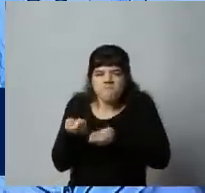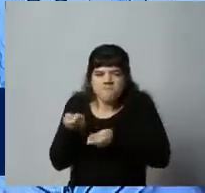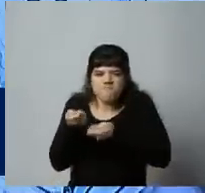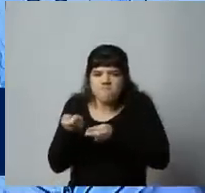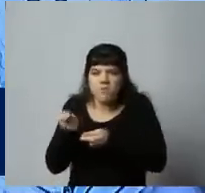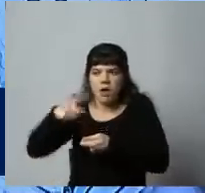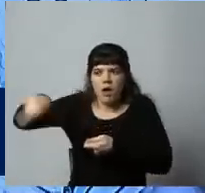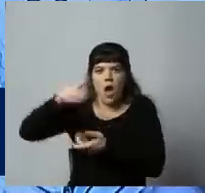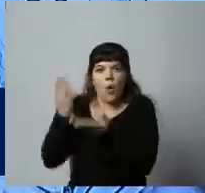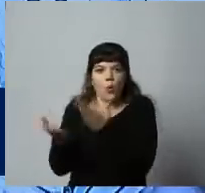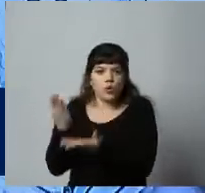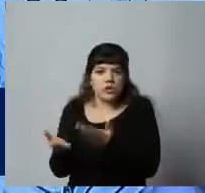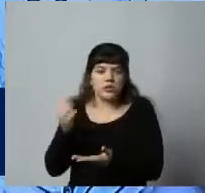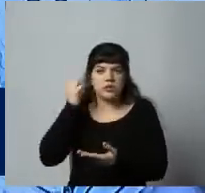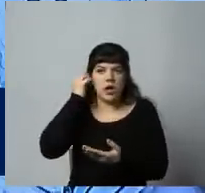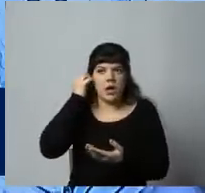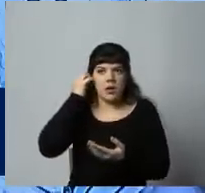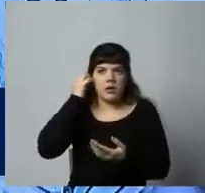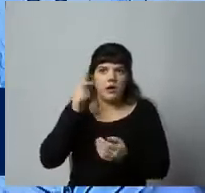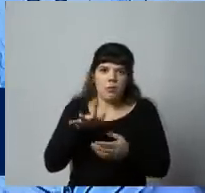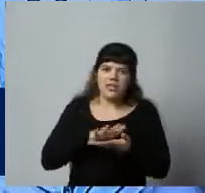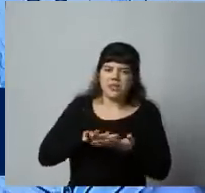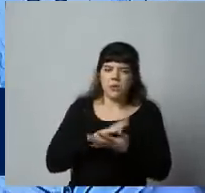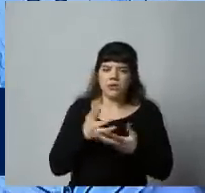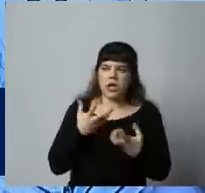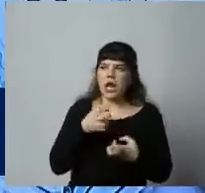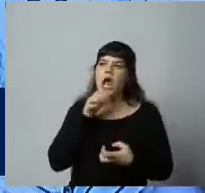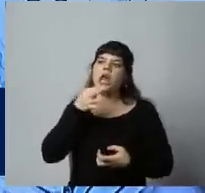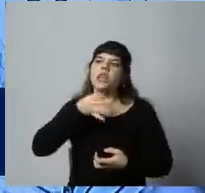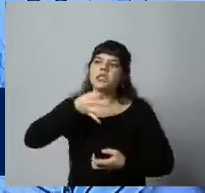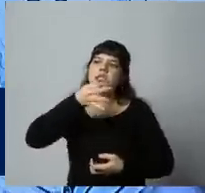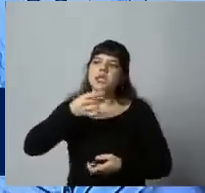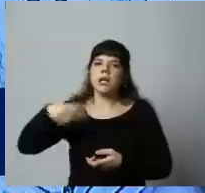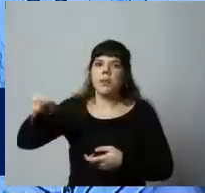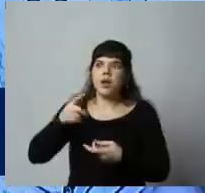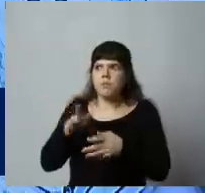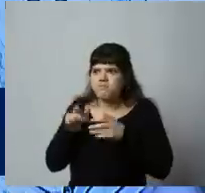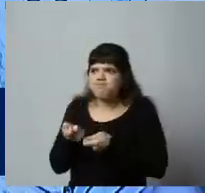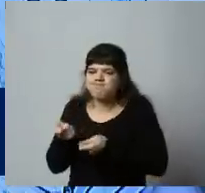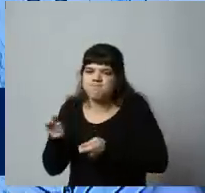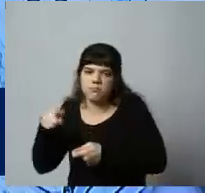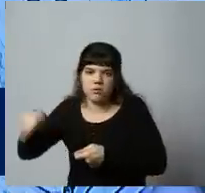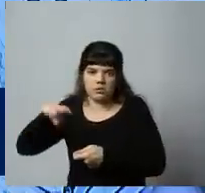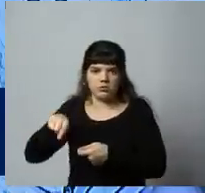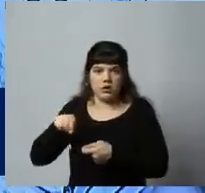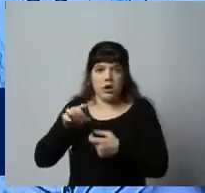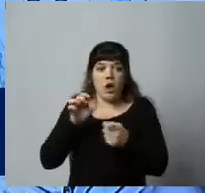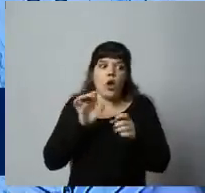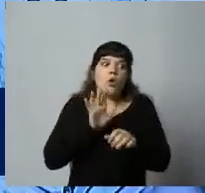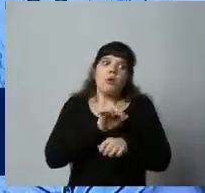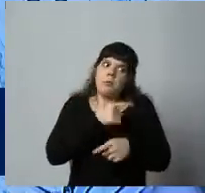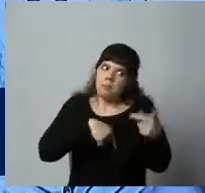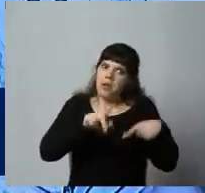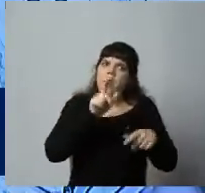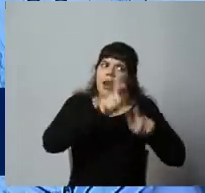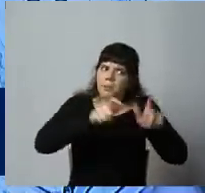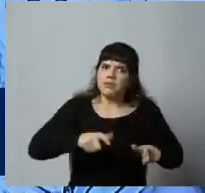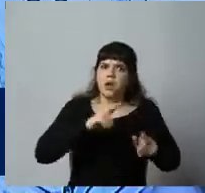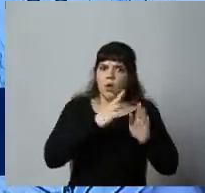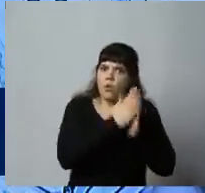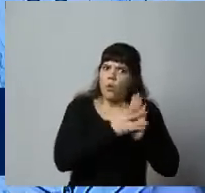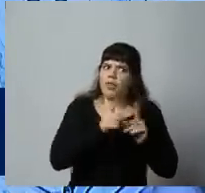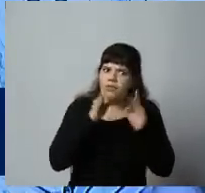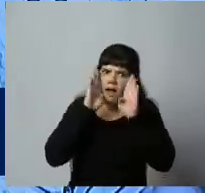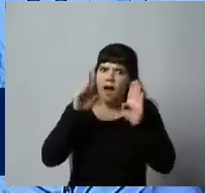es desde que están esos discursos en la media hora previa que la población tiene que estar alerta de esto porque es